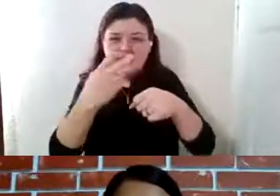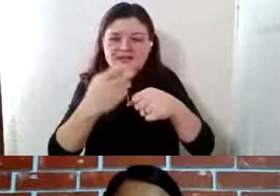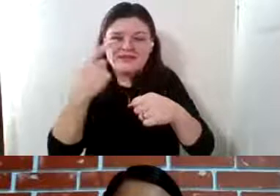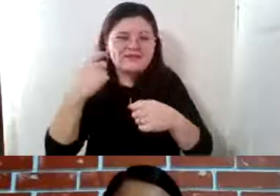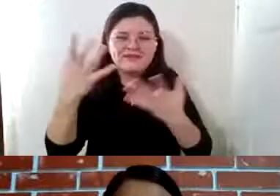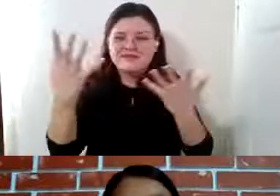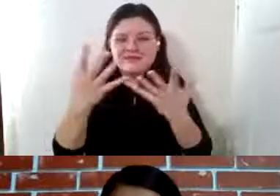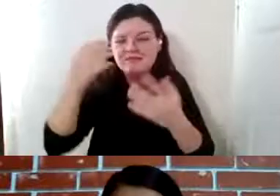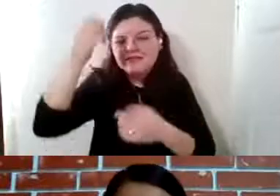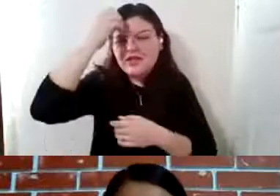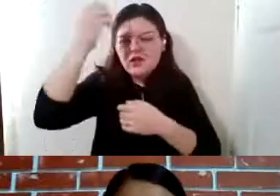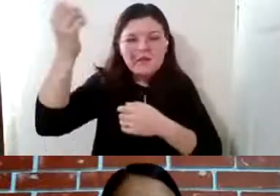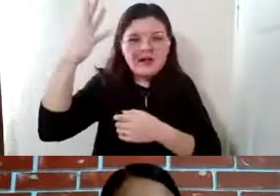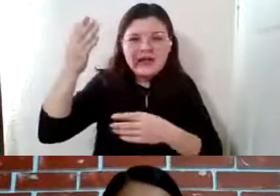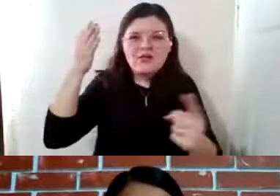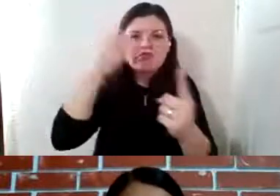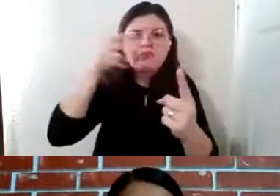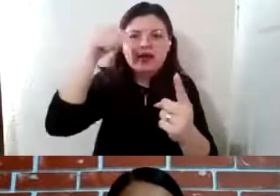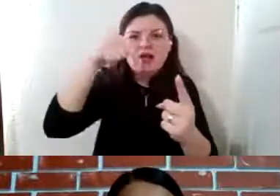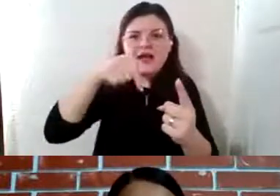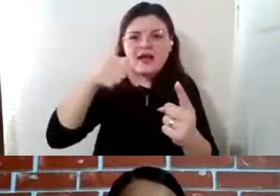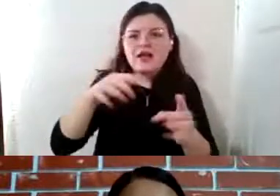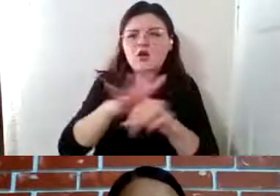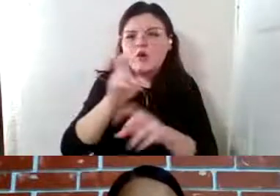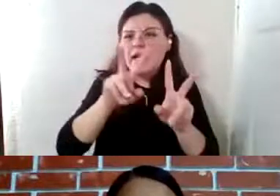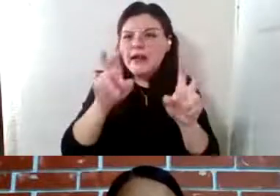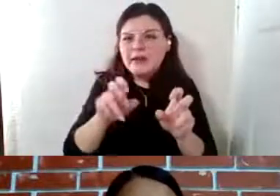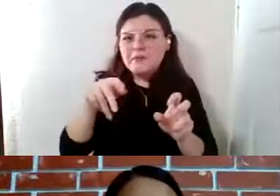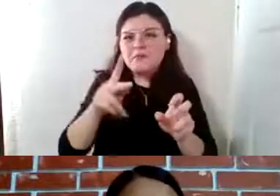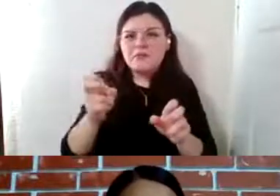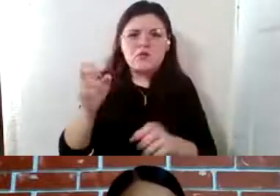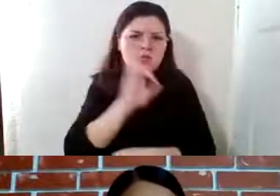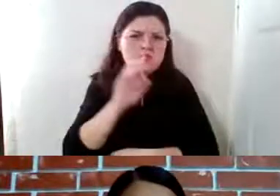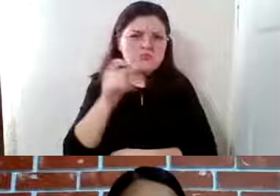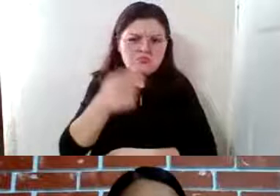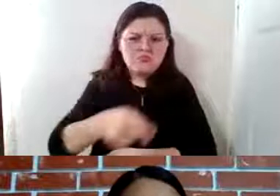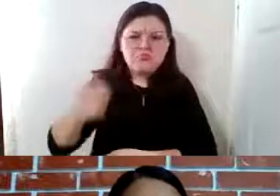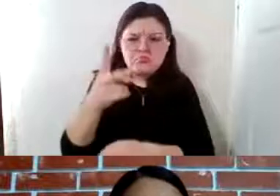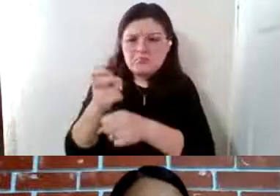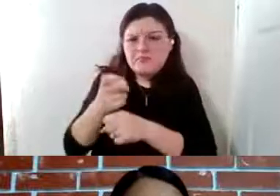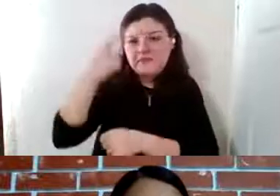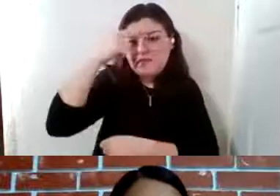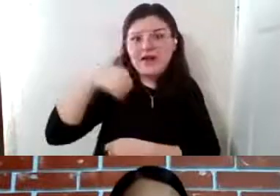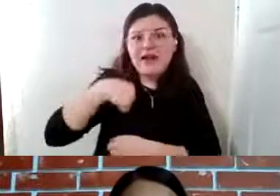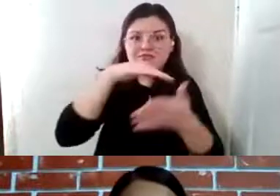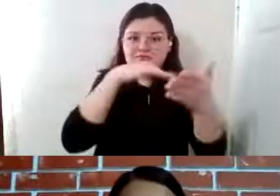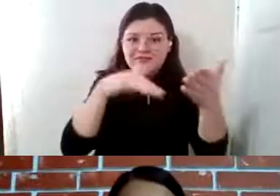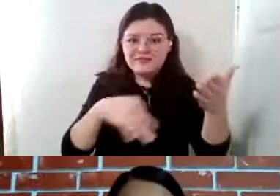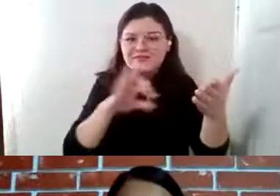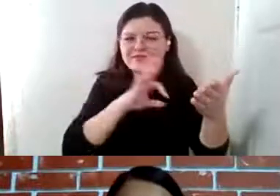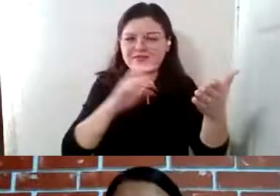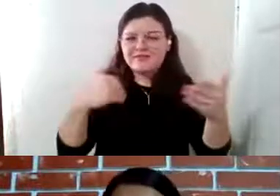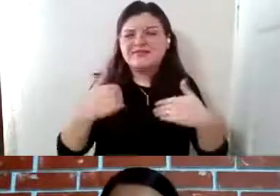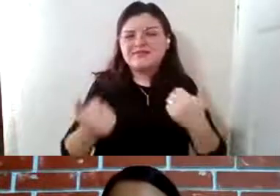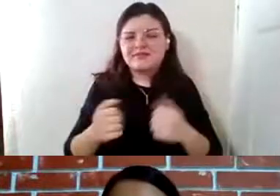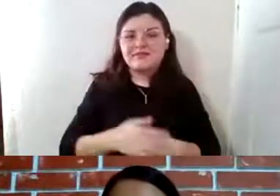el propósito del por qué estamos aquí y les invito a que puedan vivir esta lectura. Les voy a leer este cuento que